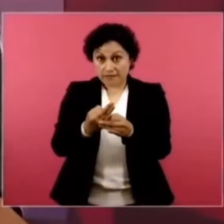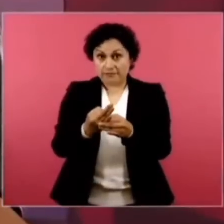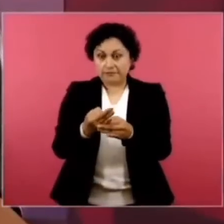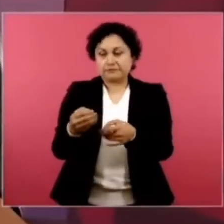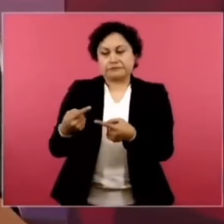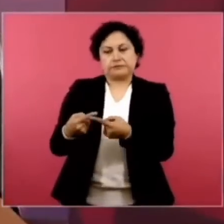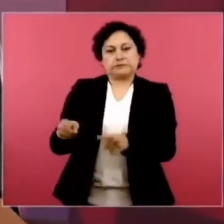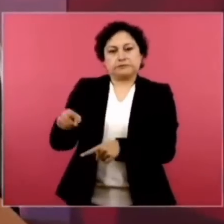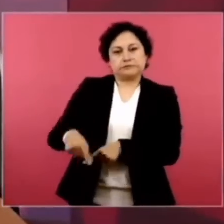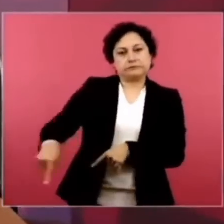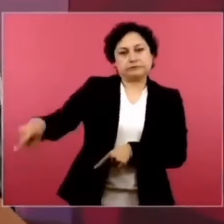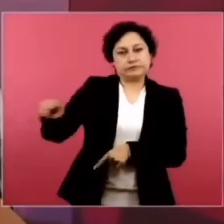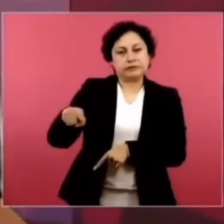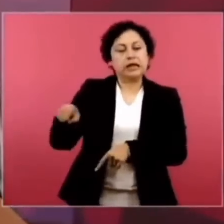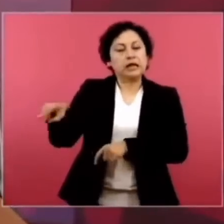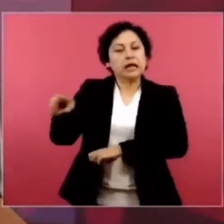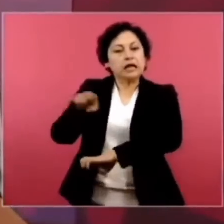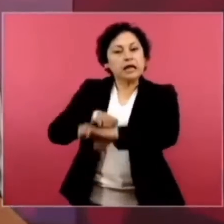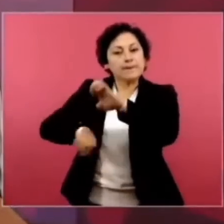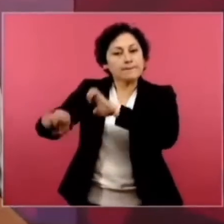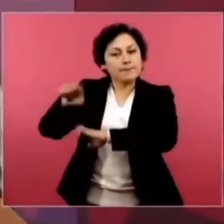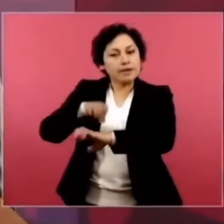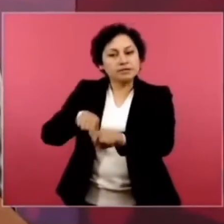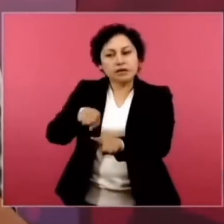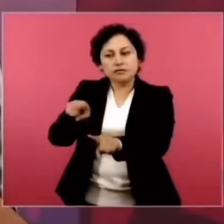ni siquiera prósperas,